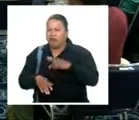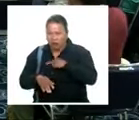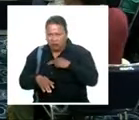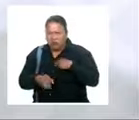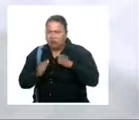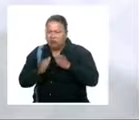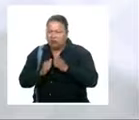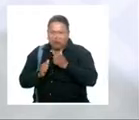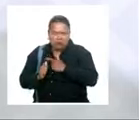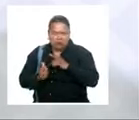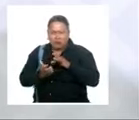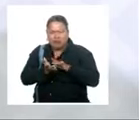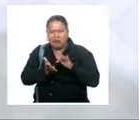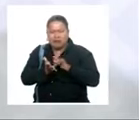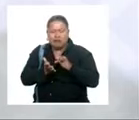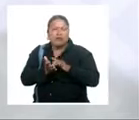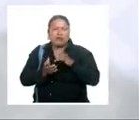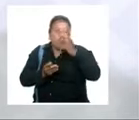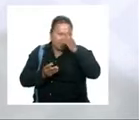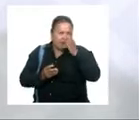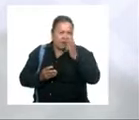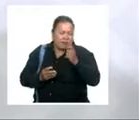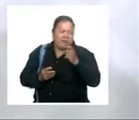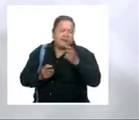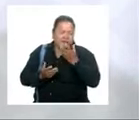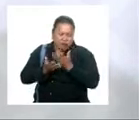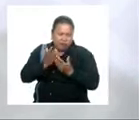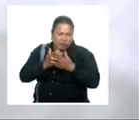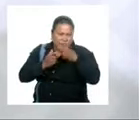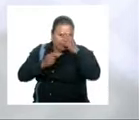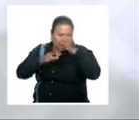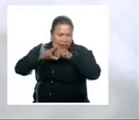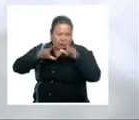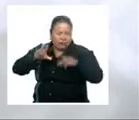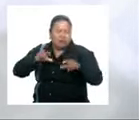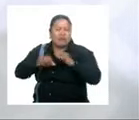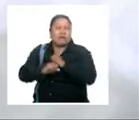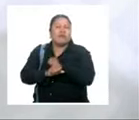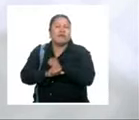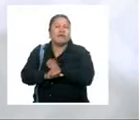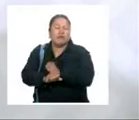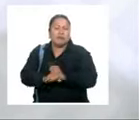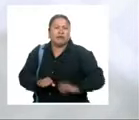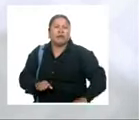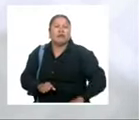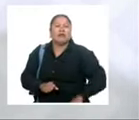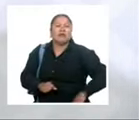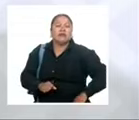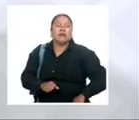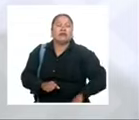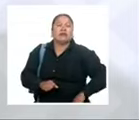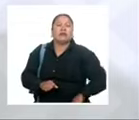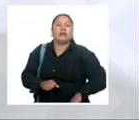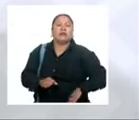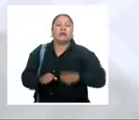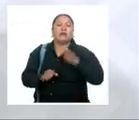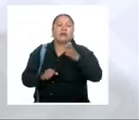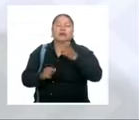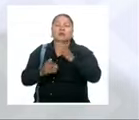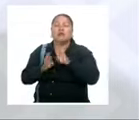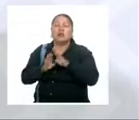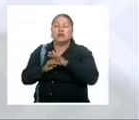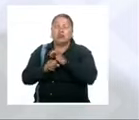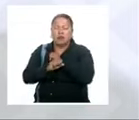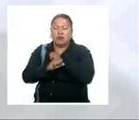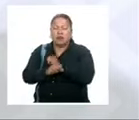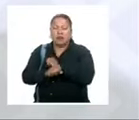apoyo a la Estrategia Nacional de Seguridad. Ratificamos el compromiso con